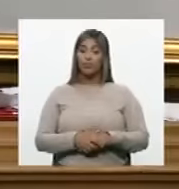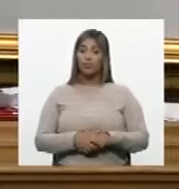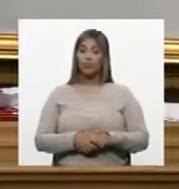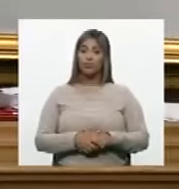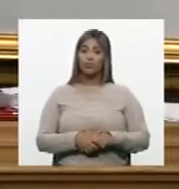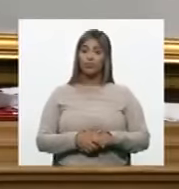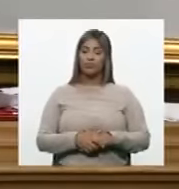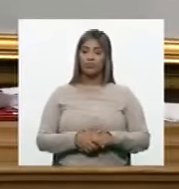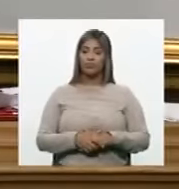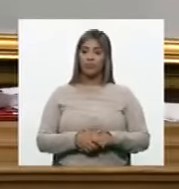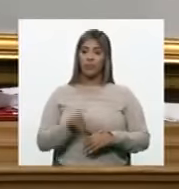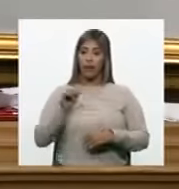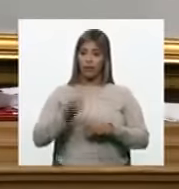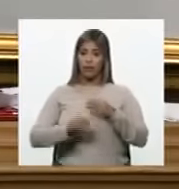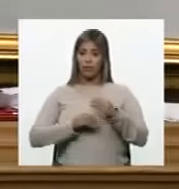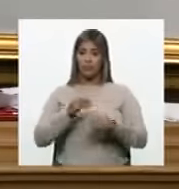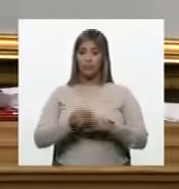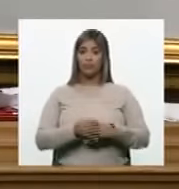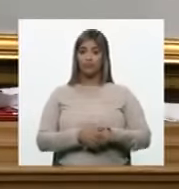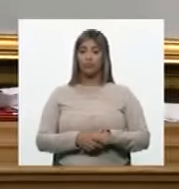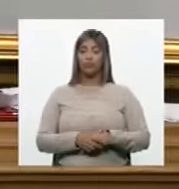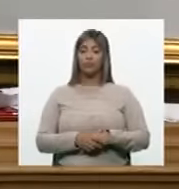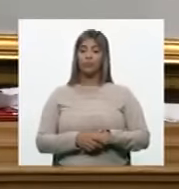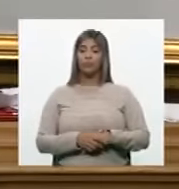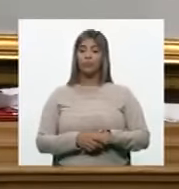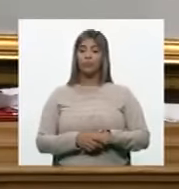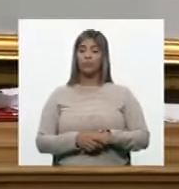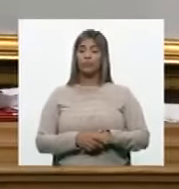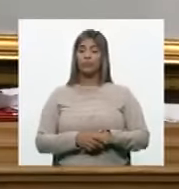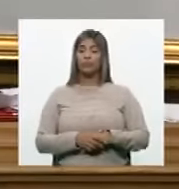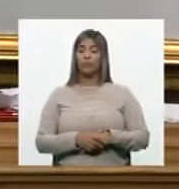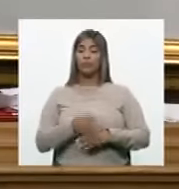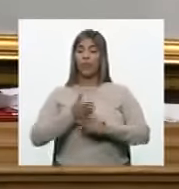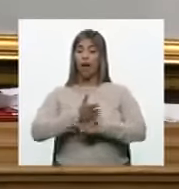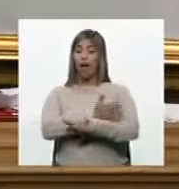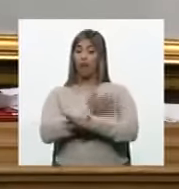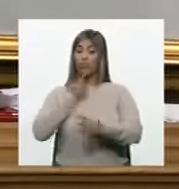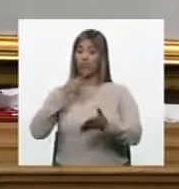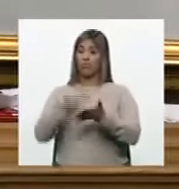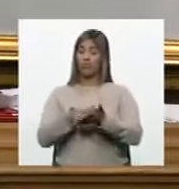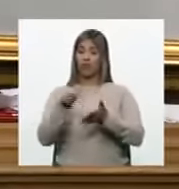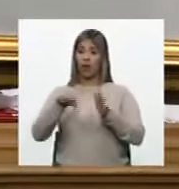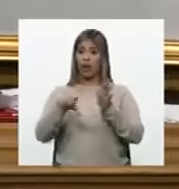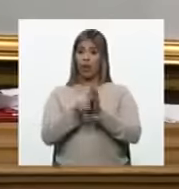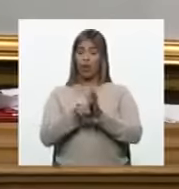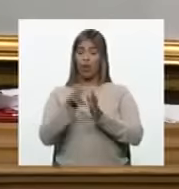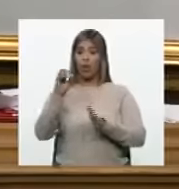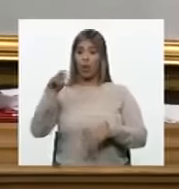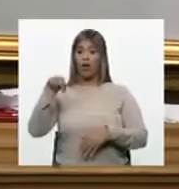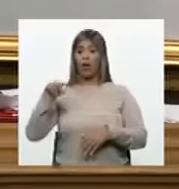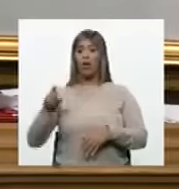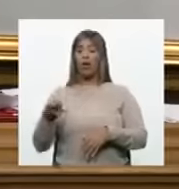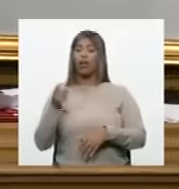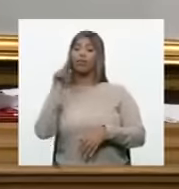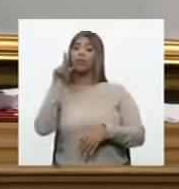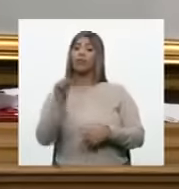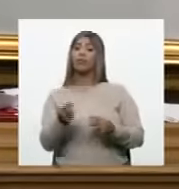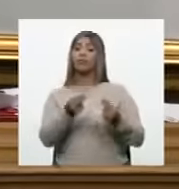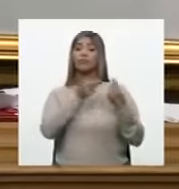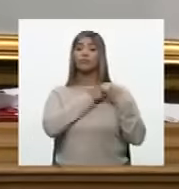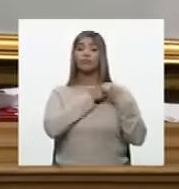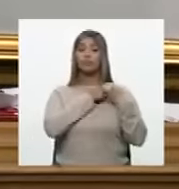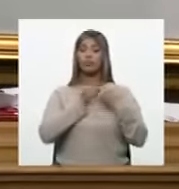aun cuando estos delitos fueron cometidos antes de que aprobáramos la ley de ONG, también